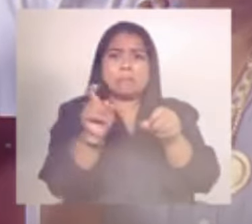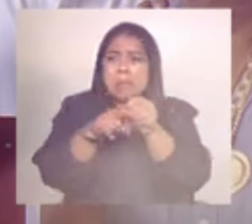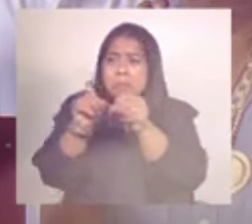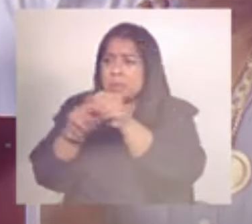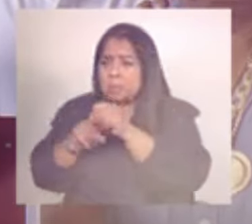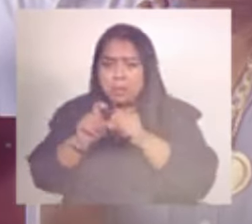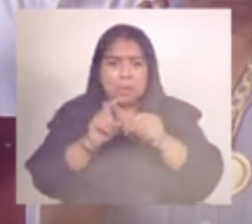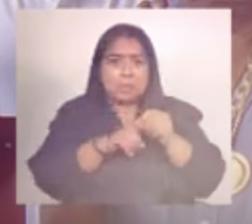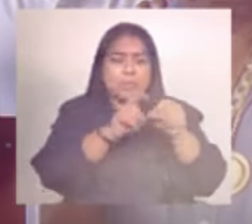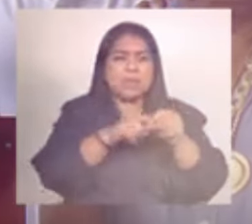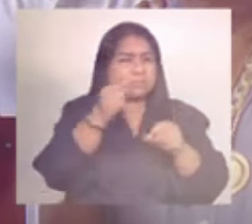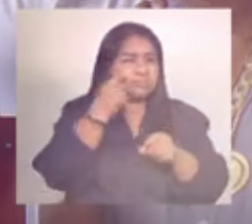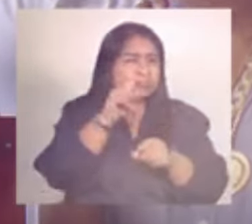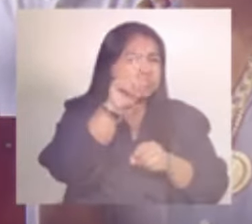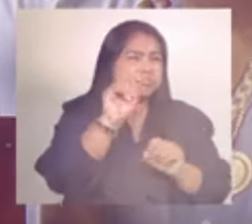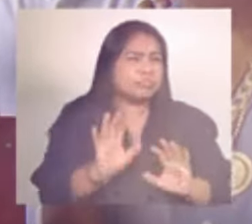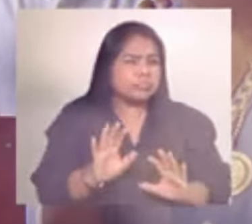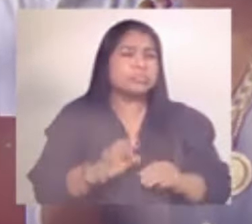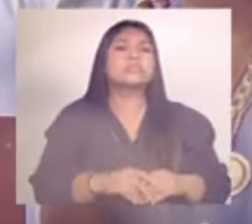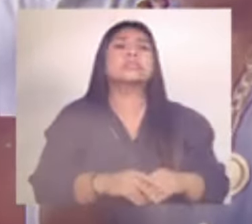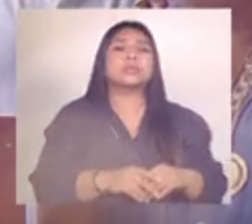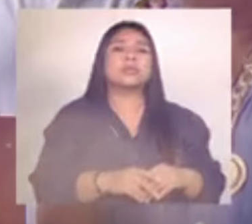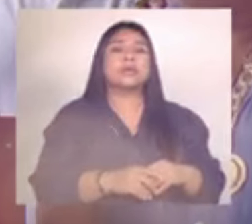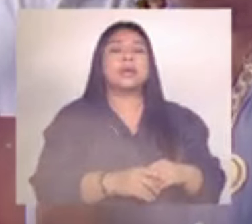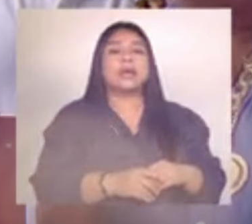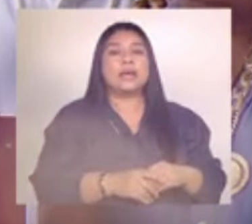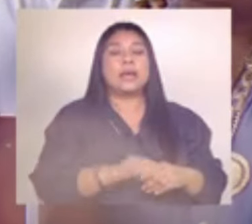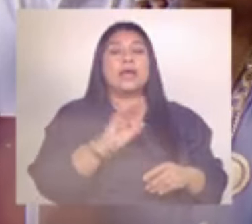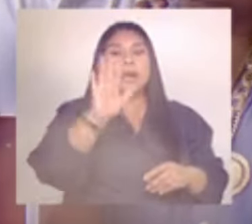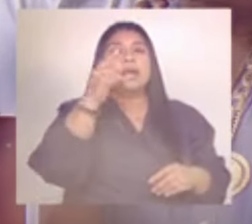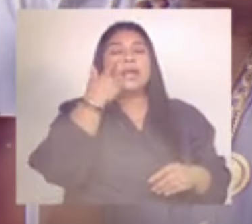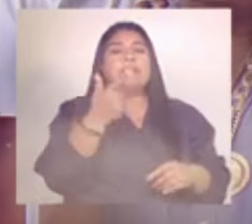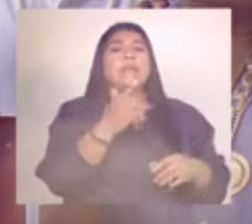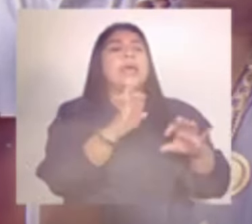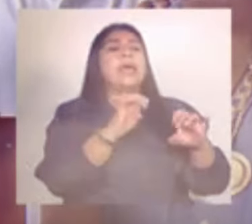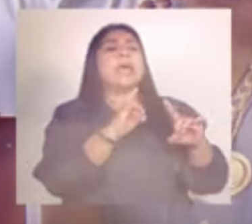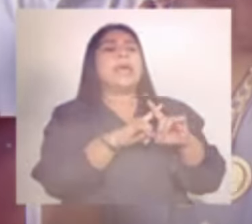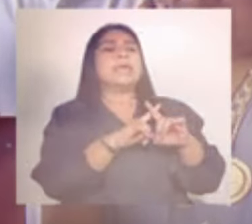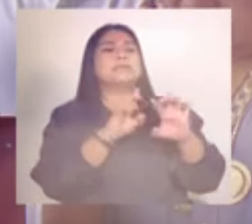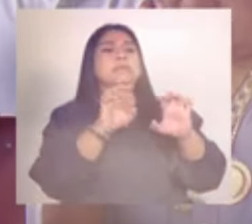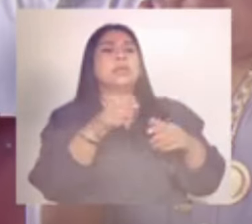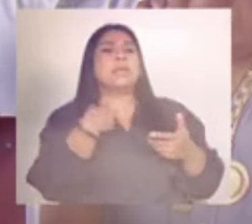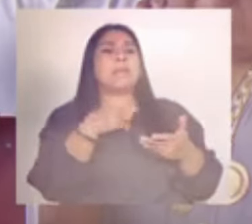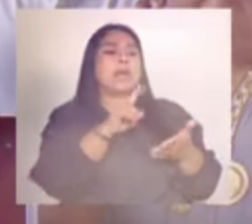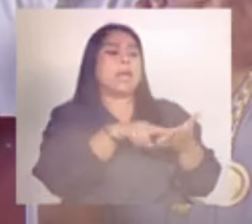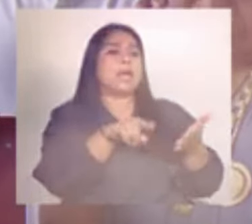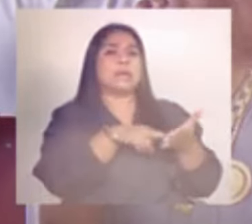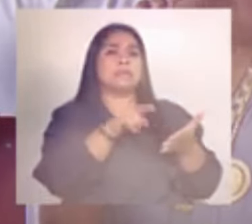gabinete departamental? Haber sido candidato no es ni condición para nombrar a nadie, ni